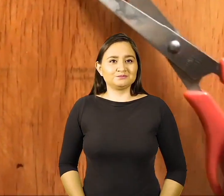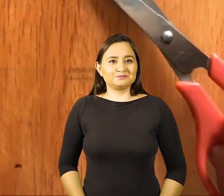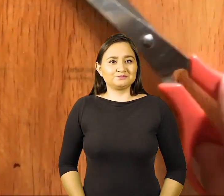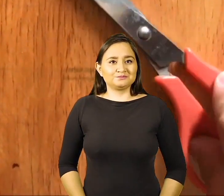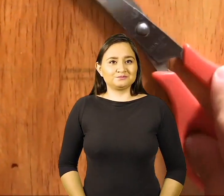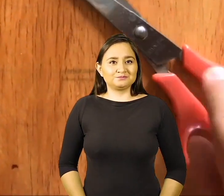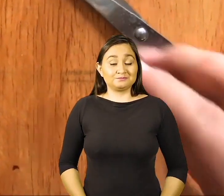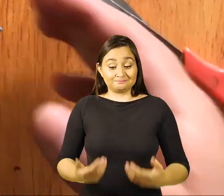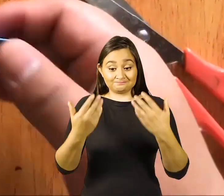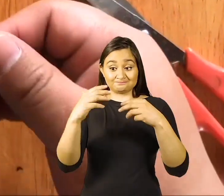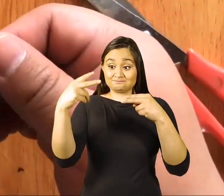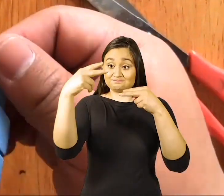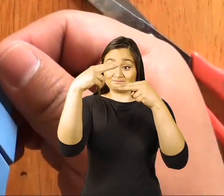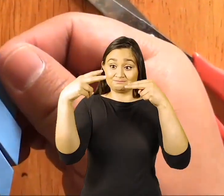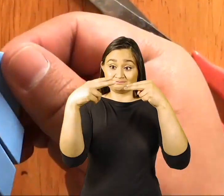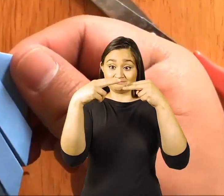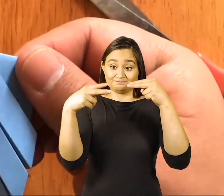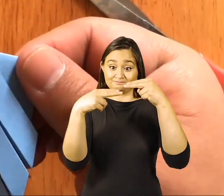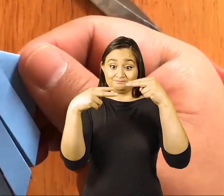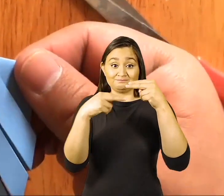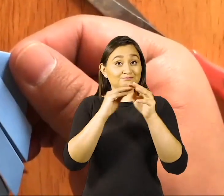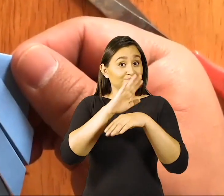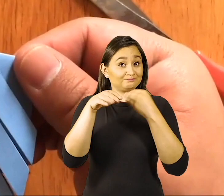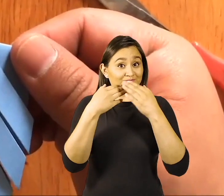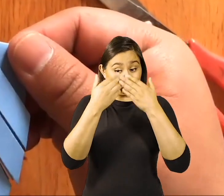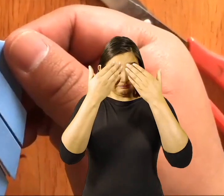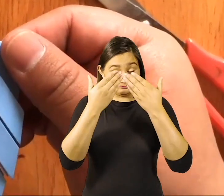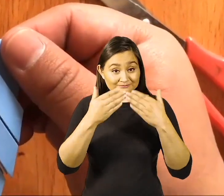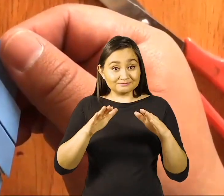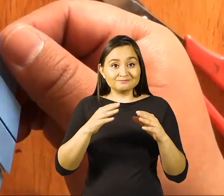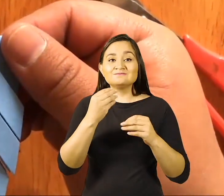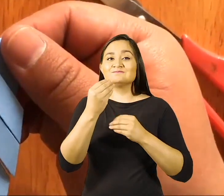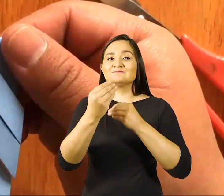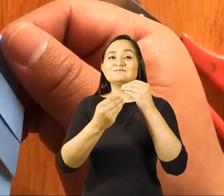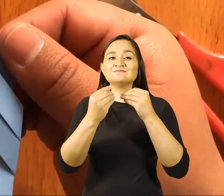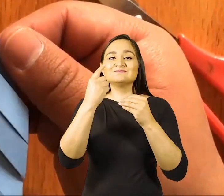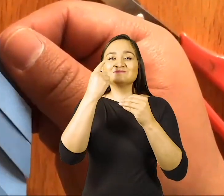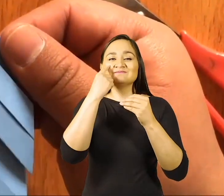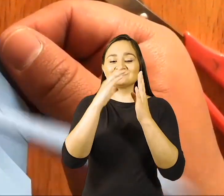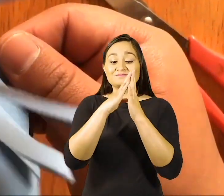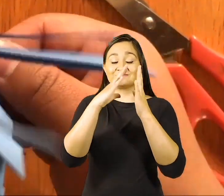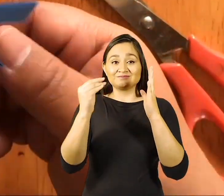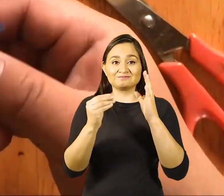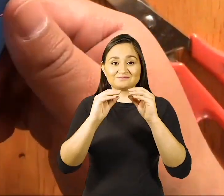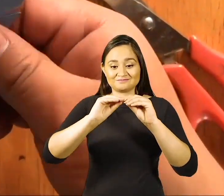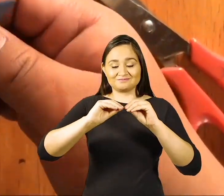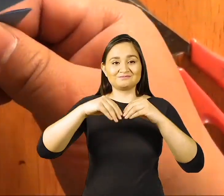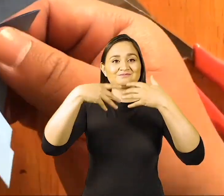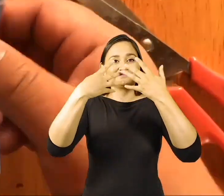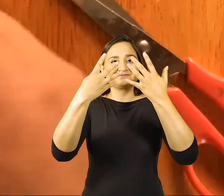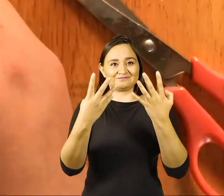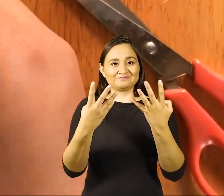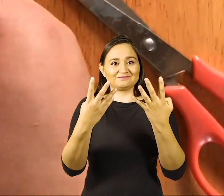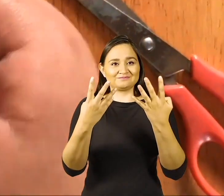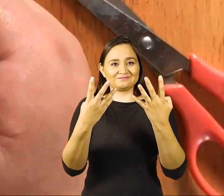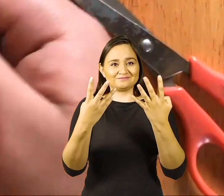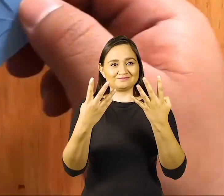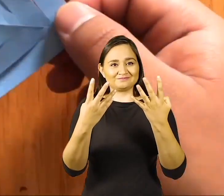vez terminado de realizar los cortes, procedemos a desdoblar nuestra hoja.